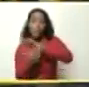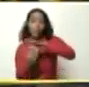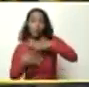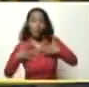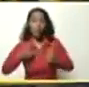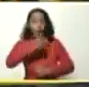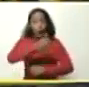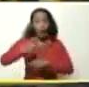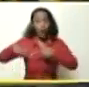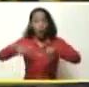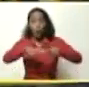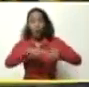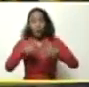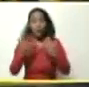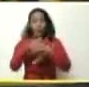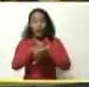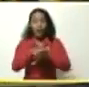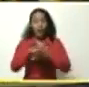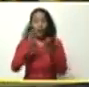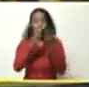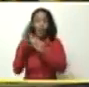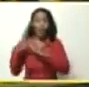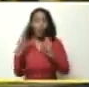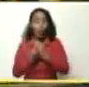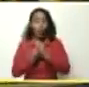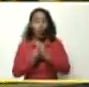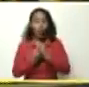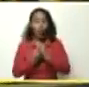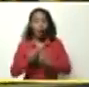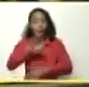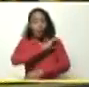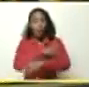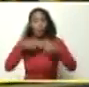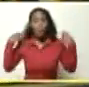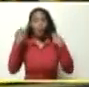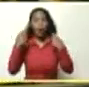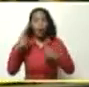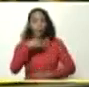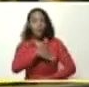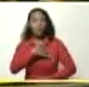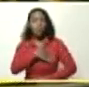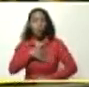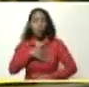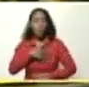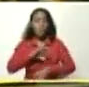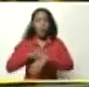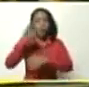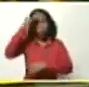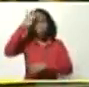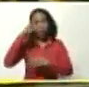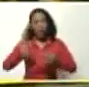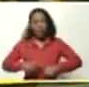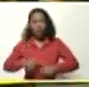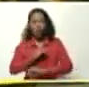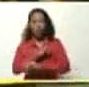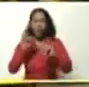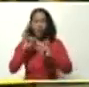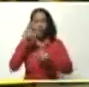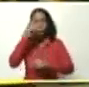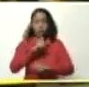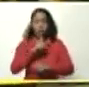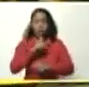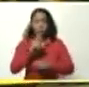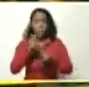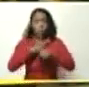una de las áreas de salud integral comunitaria, que junto al Poder Popular, junto a la Misión Médica Cubana, hagamos un esfuerzo, el esfuerzo final de fin de año